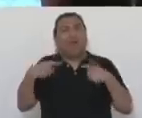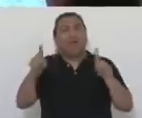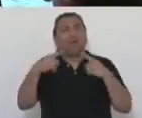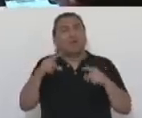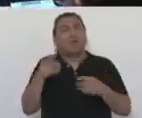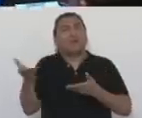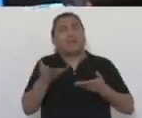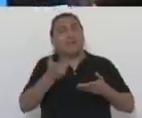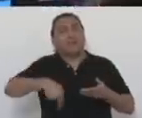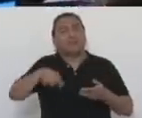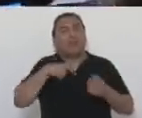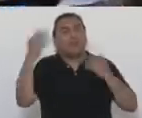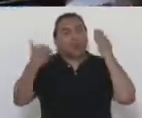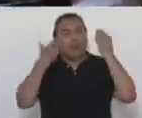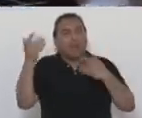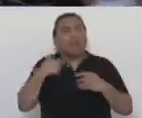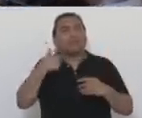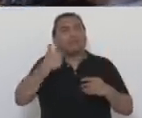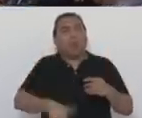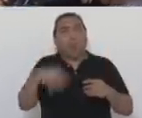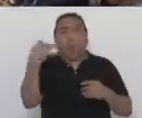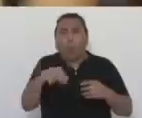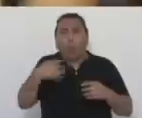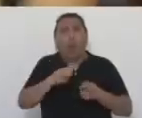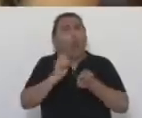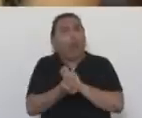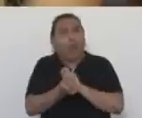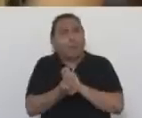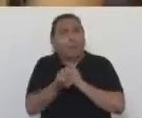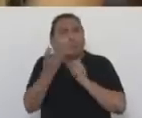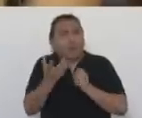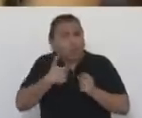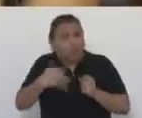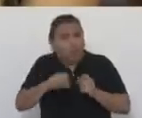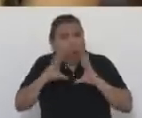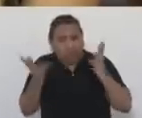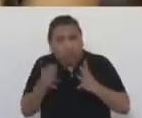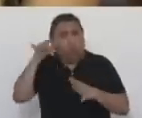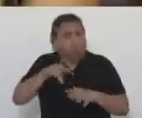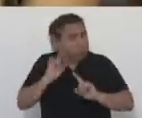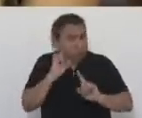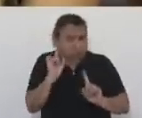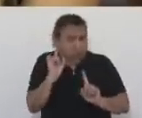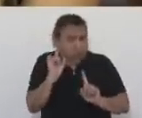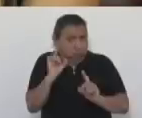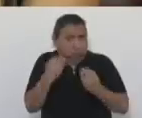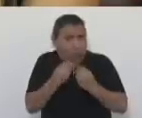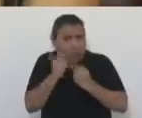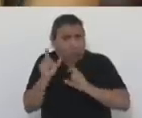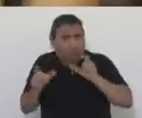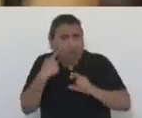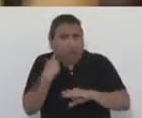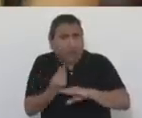sé también que no soy el único. Me voy con la tranquilidad de que acá mismo hay muchos dirigentes que tienen